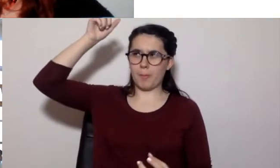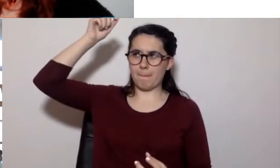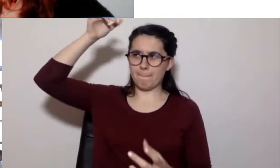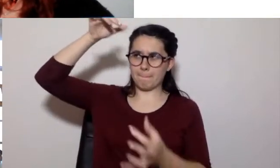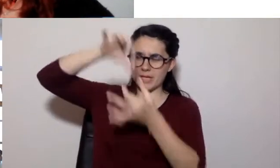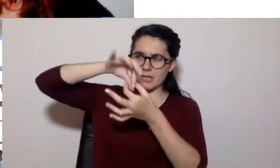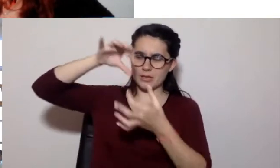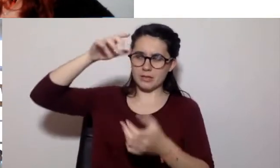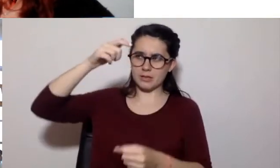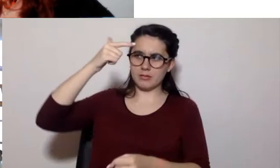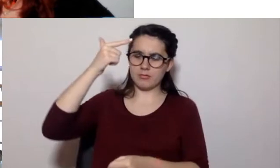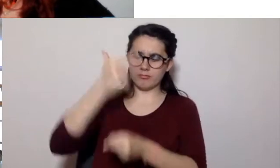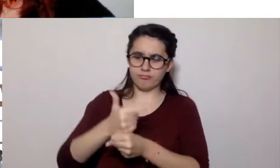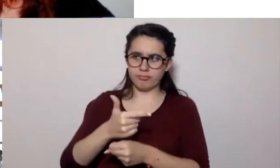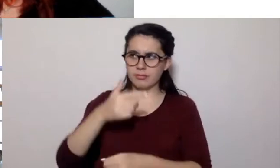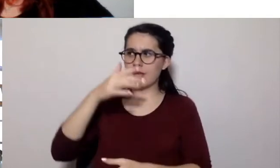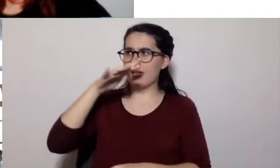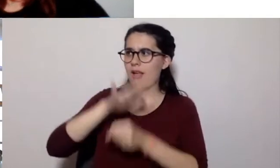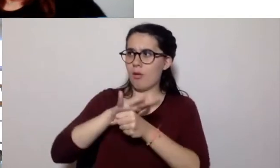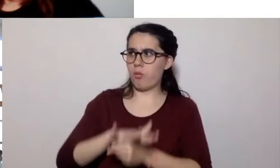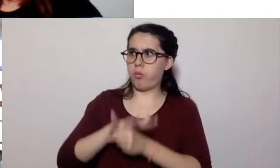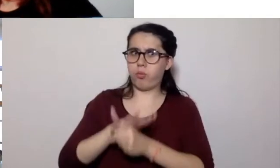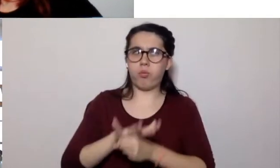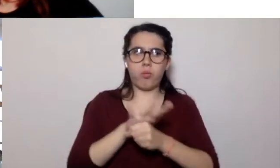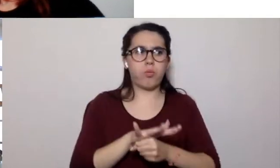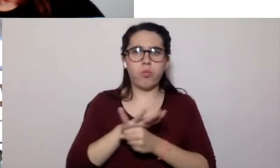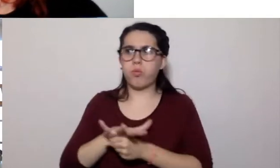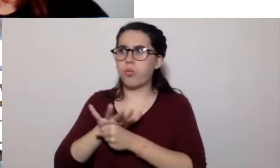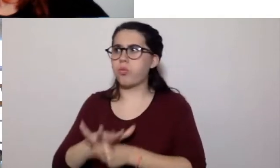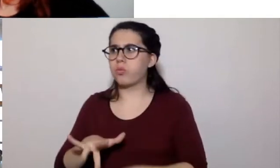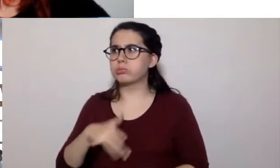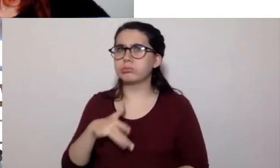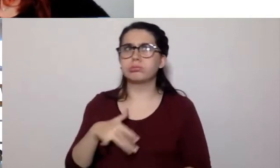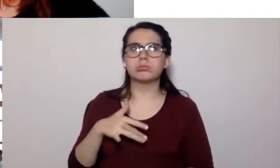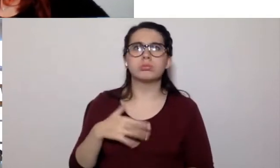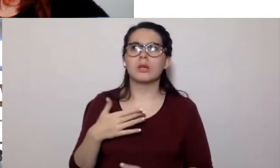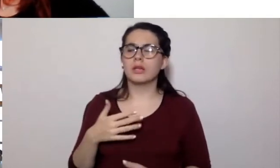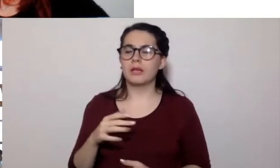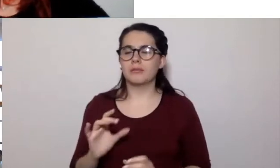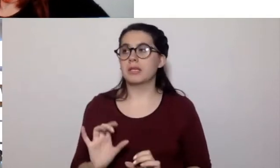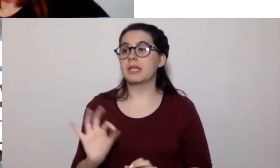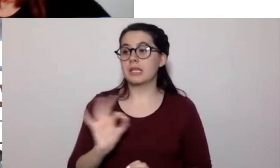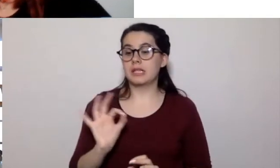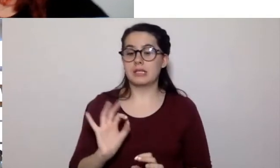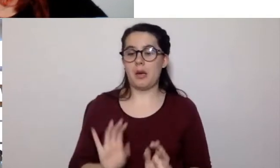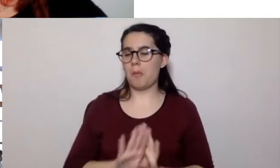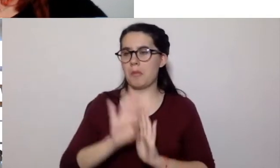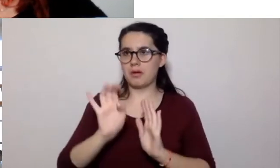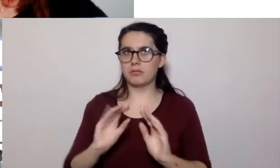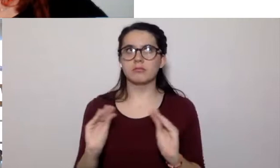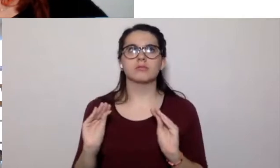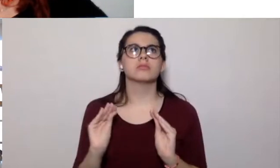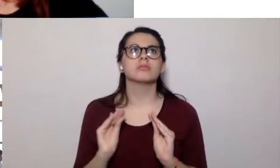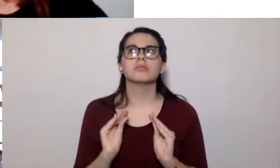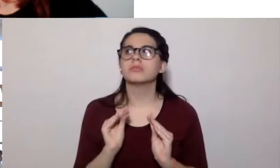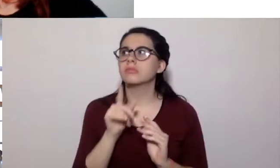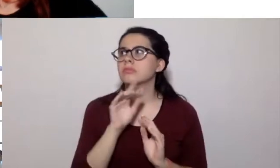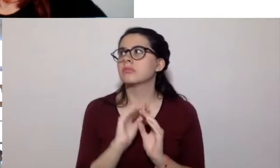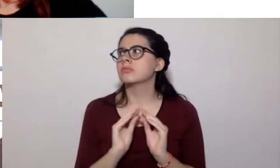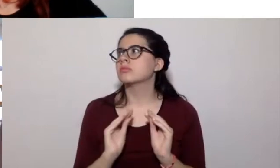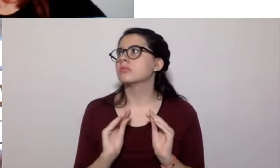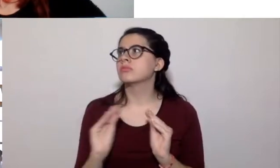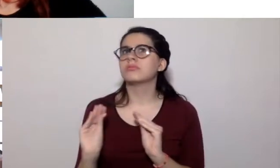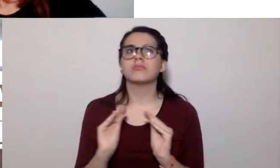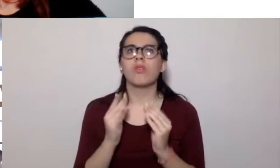respuestas ante el estrés. Puede ser el que te quedas paralizado y no haces nada. Puede ser el que te mueves. Puede ser